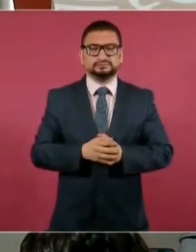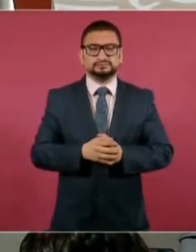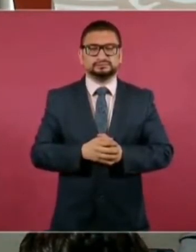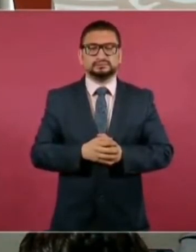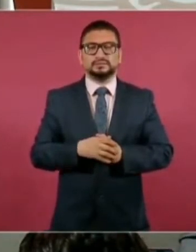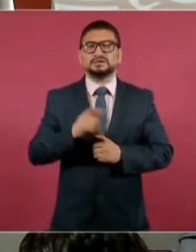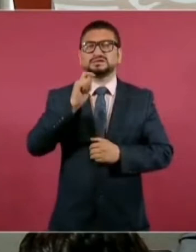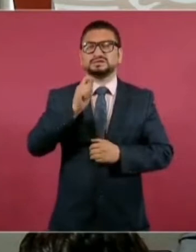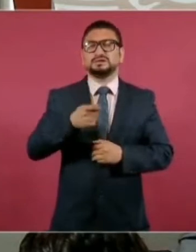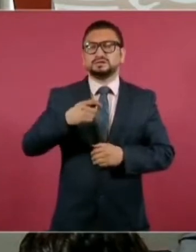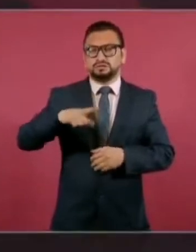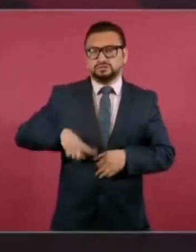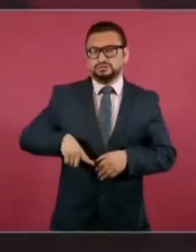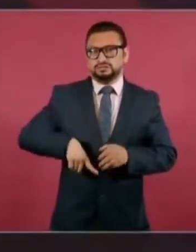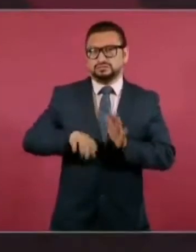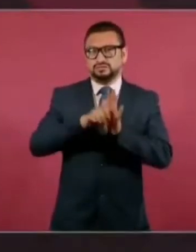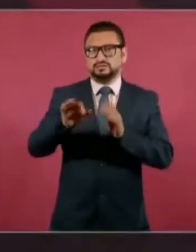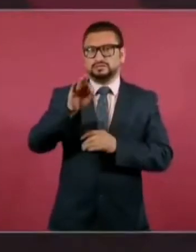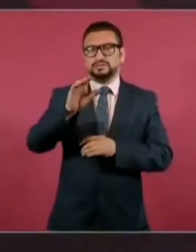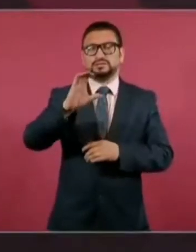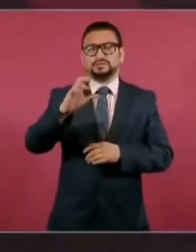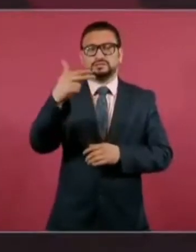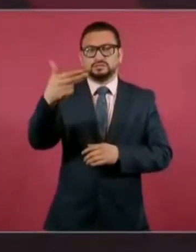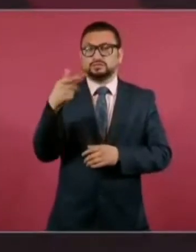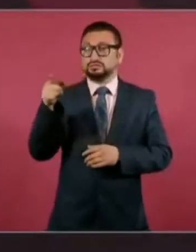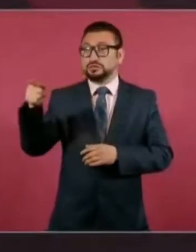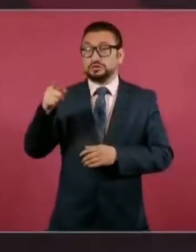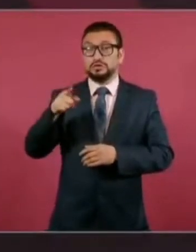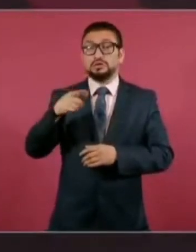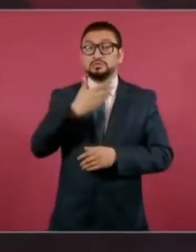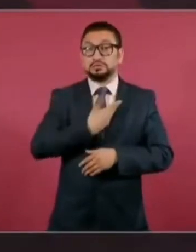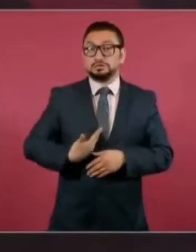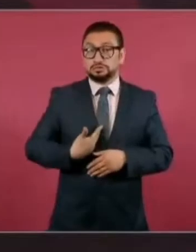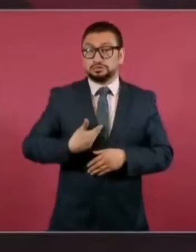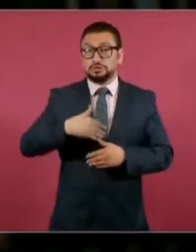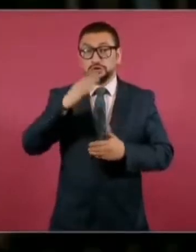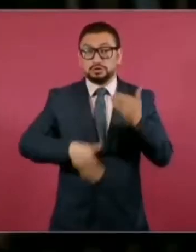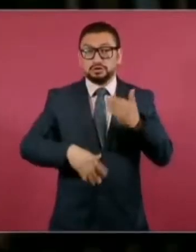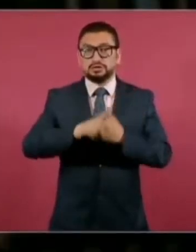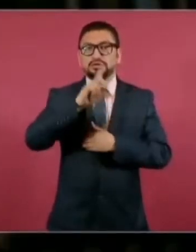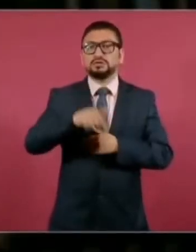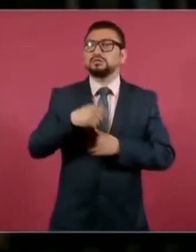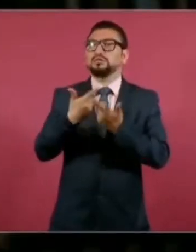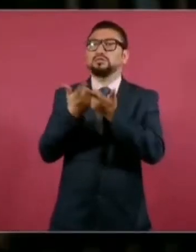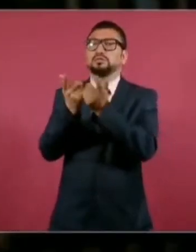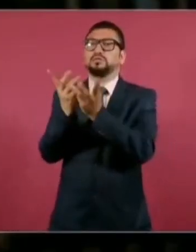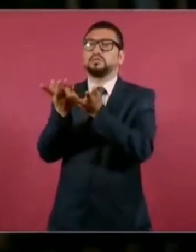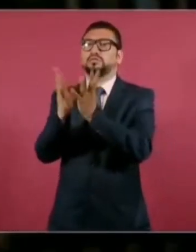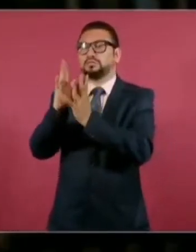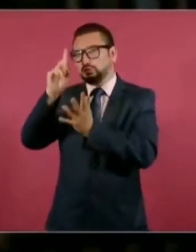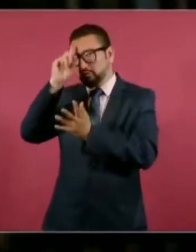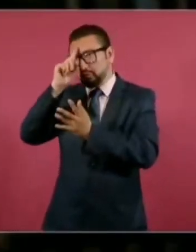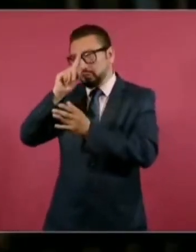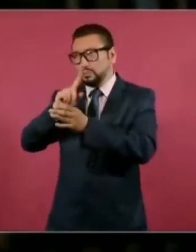Terminó el gobierno de Calderón y se fue de consejero de una